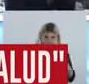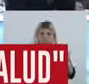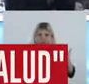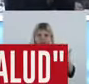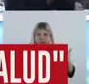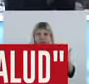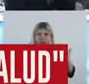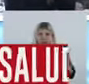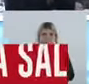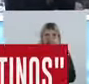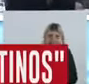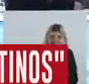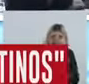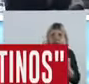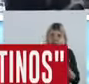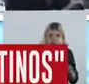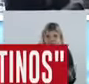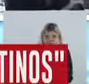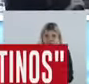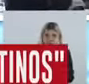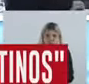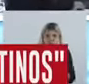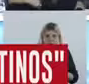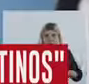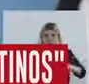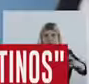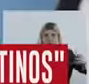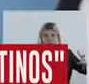por la actividad pesquera, que se desarrolle.